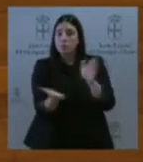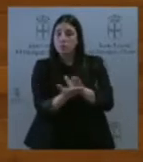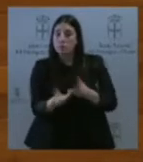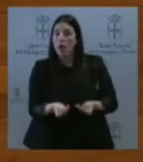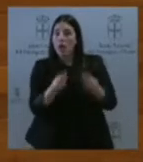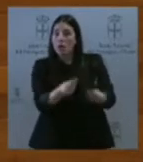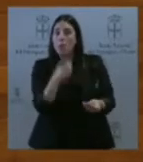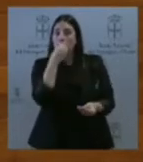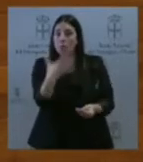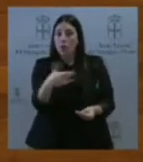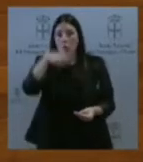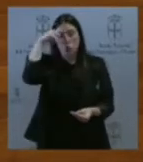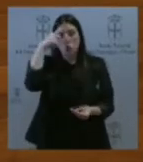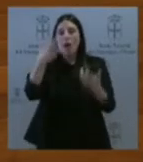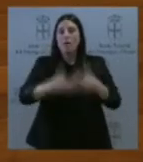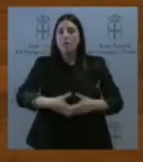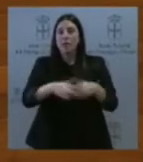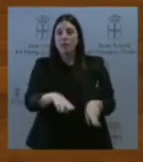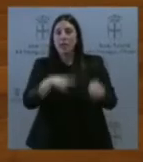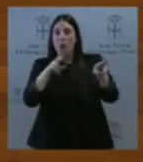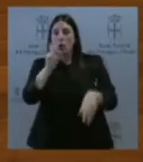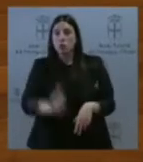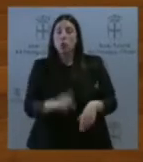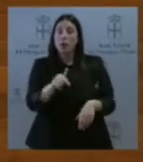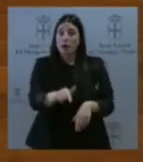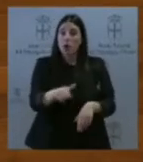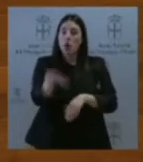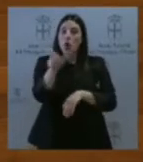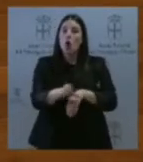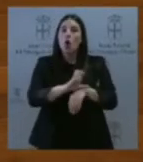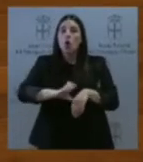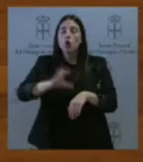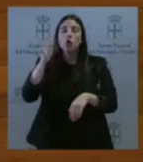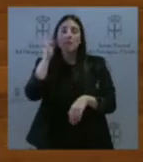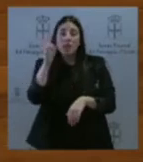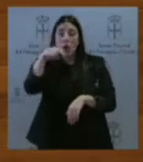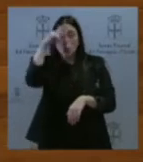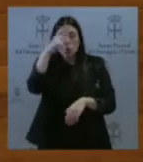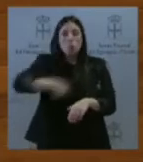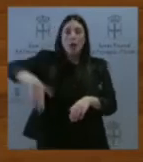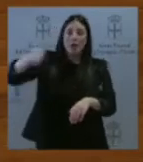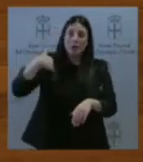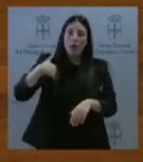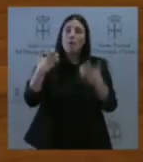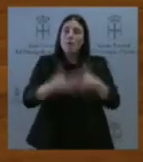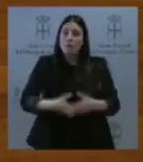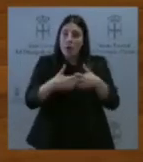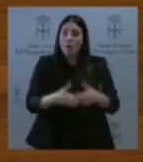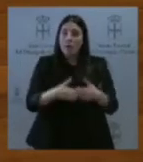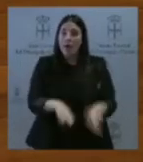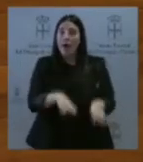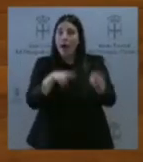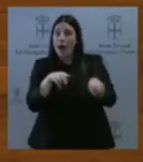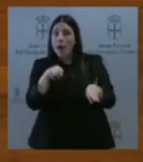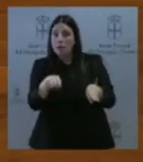En palabras de la entonces consejera de Cultura, la fábrica de armas de Trubia podía ser declarada BIC, aunque la tramitación sería larga y